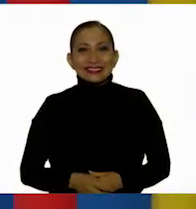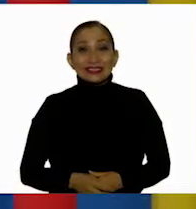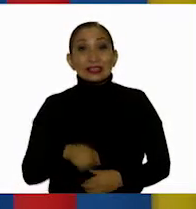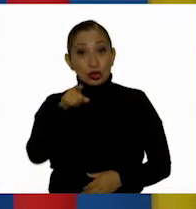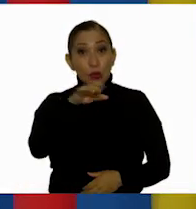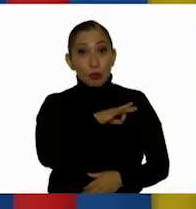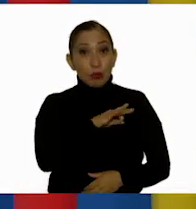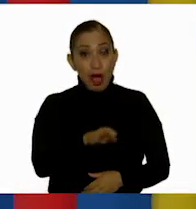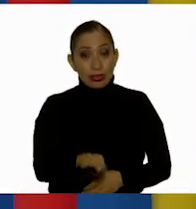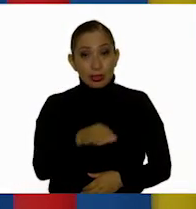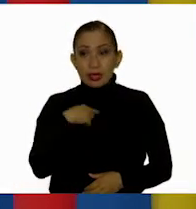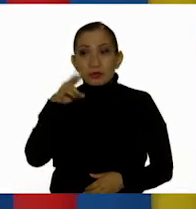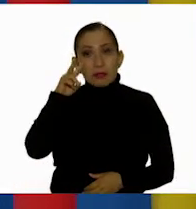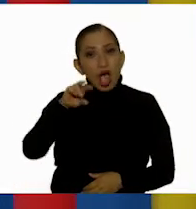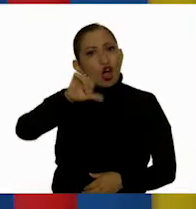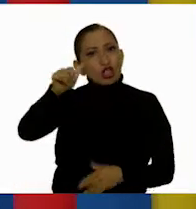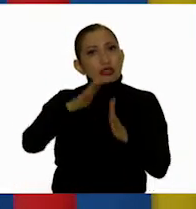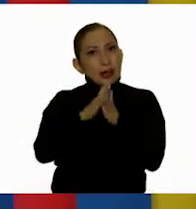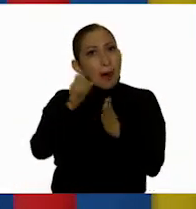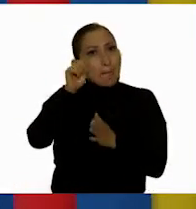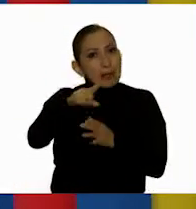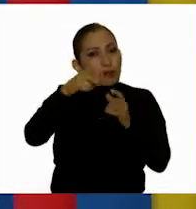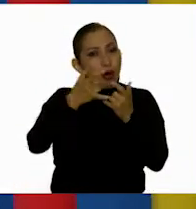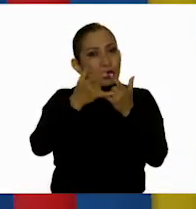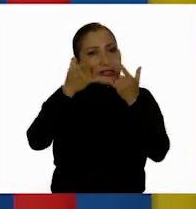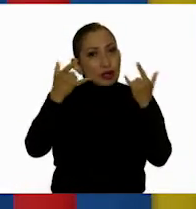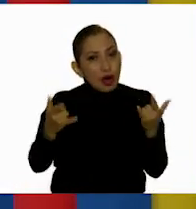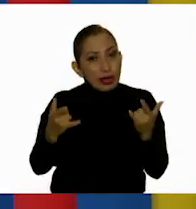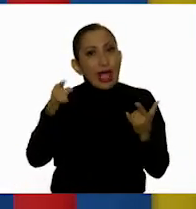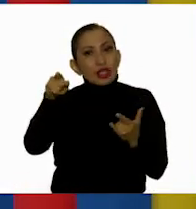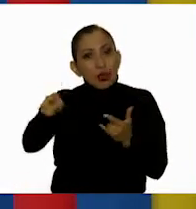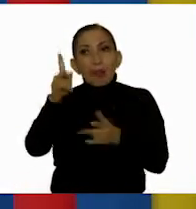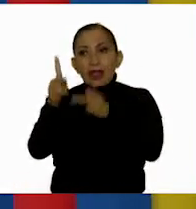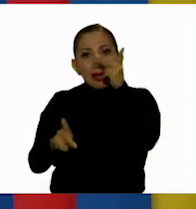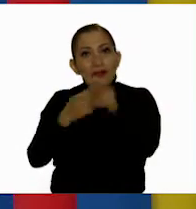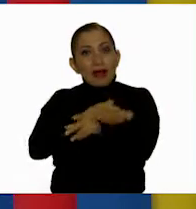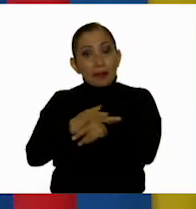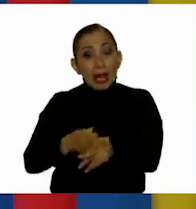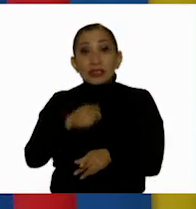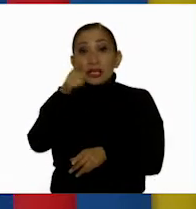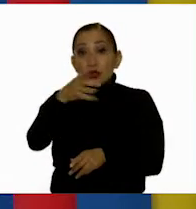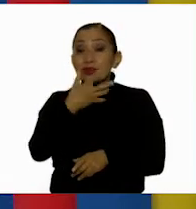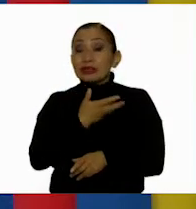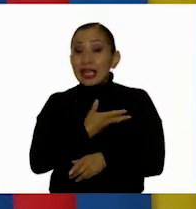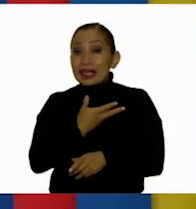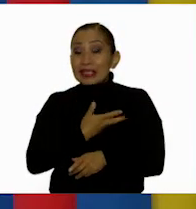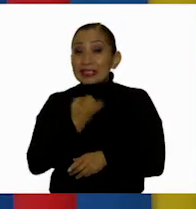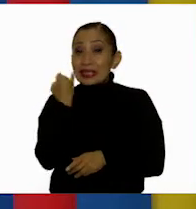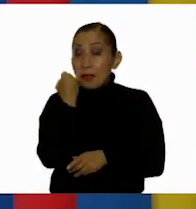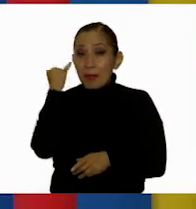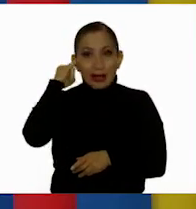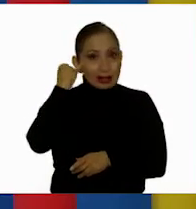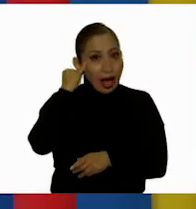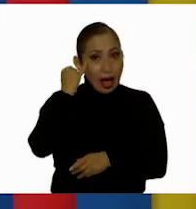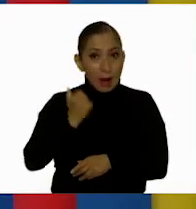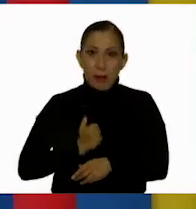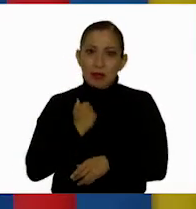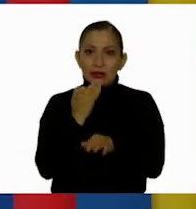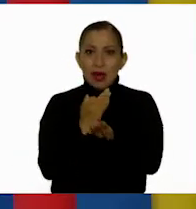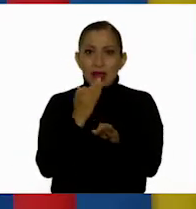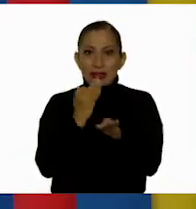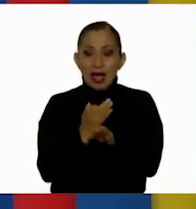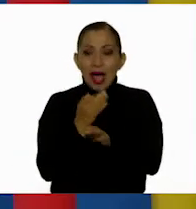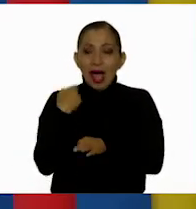Si te es posible, consulta otros libros y comenta el tema de hoy con tu familia. Si tienes la fortuna de hablar una lengua indígena, aprovecha este momento